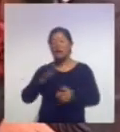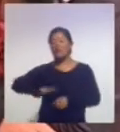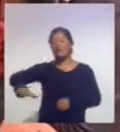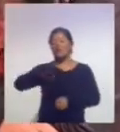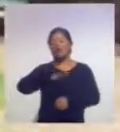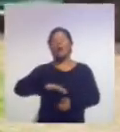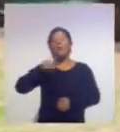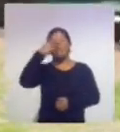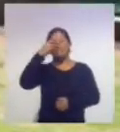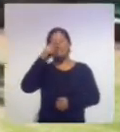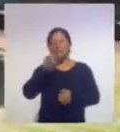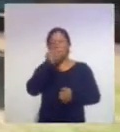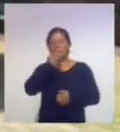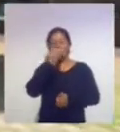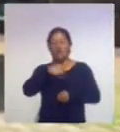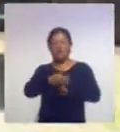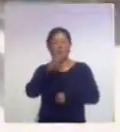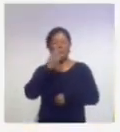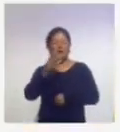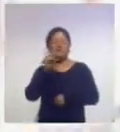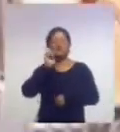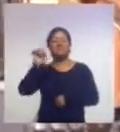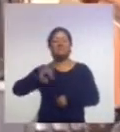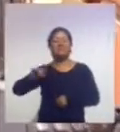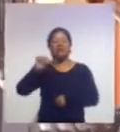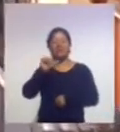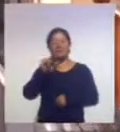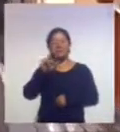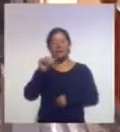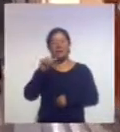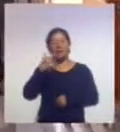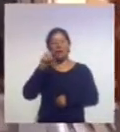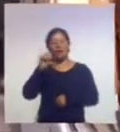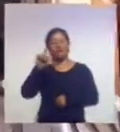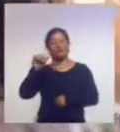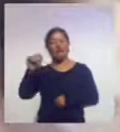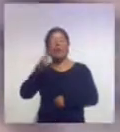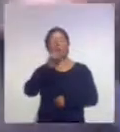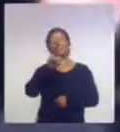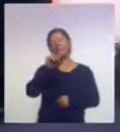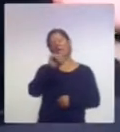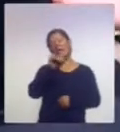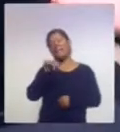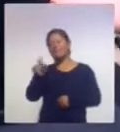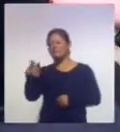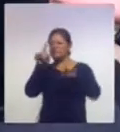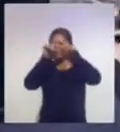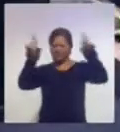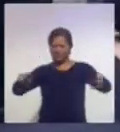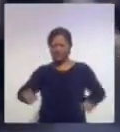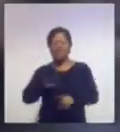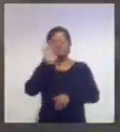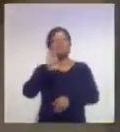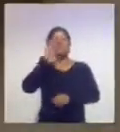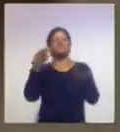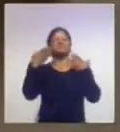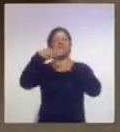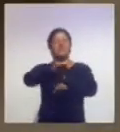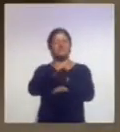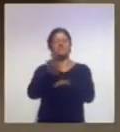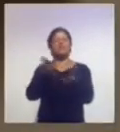Campus 3 de la Facultad de Estudios Zaragoza de la UNAM, realizaron un simulador de cajero automático.